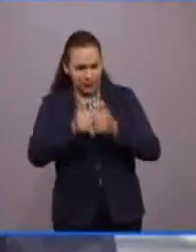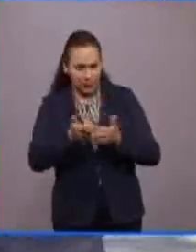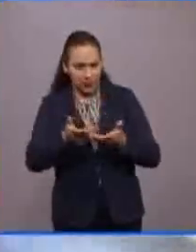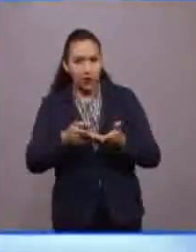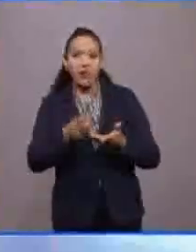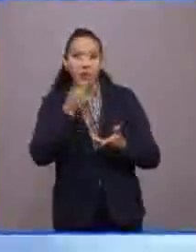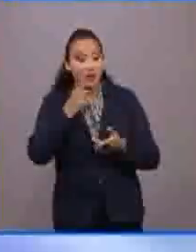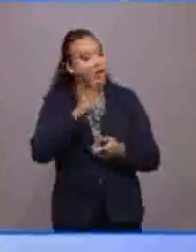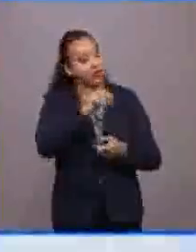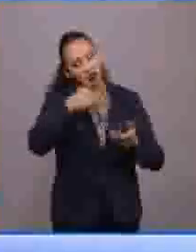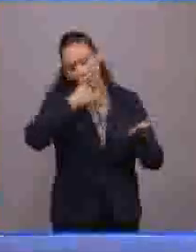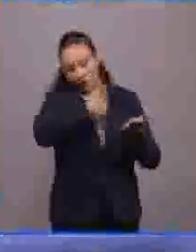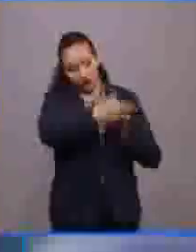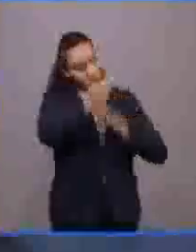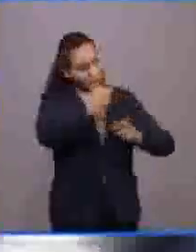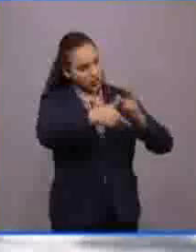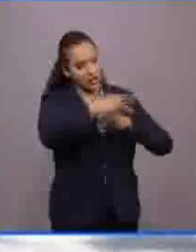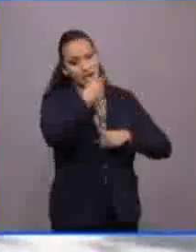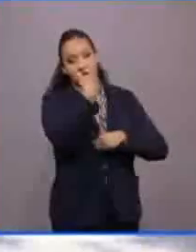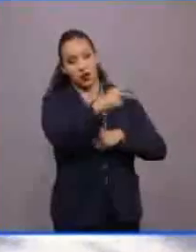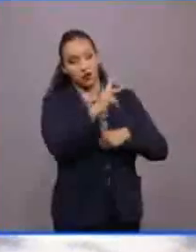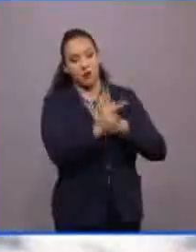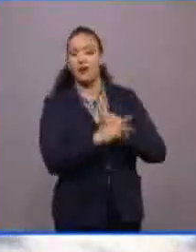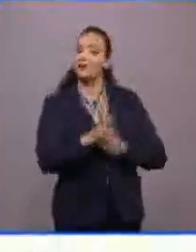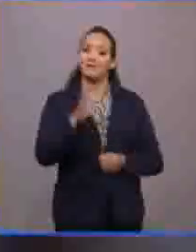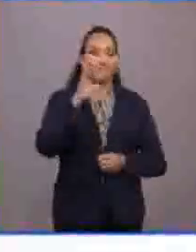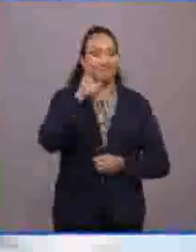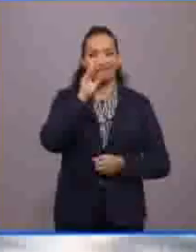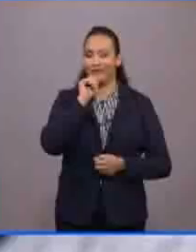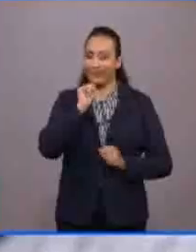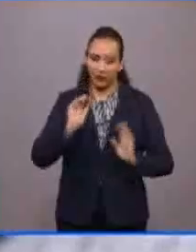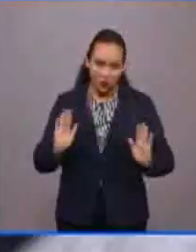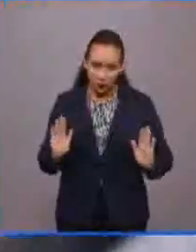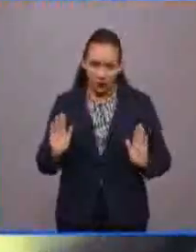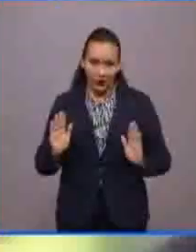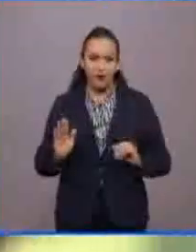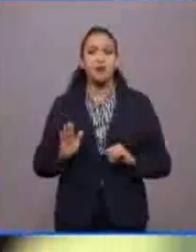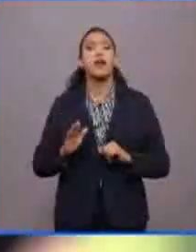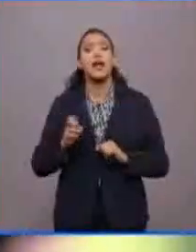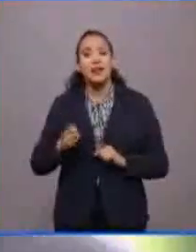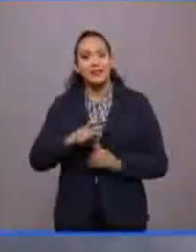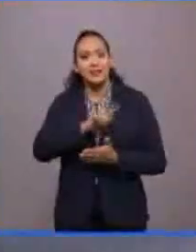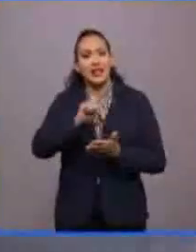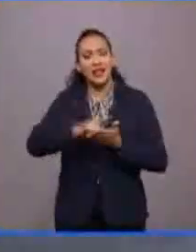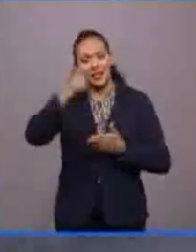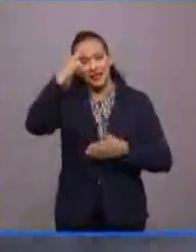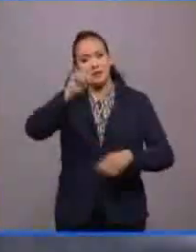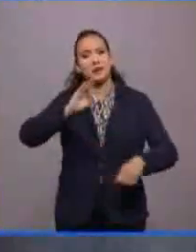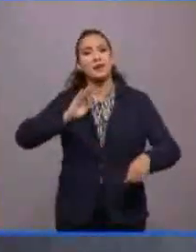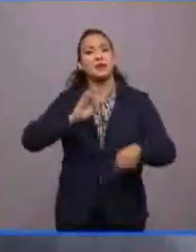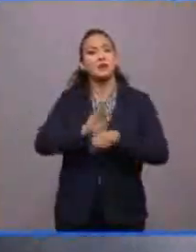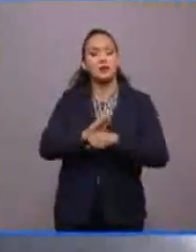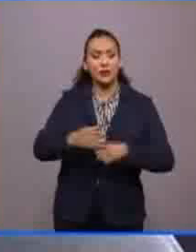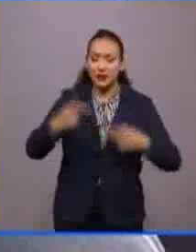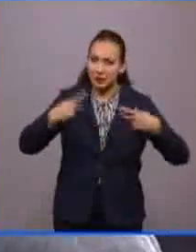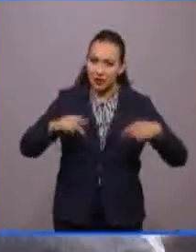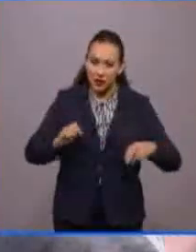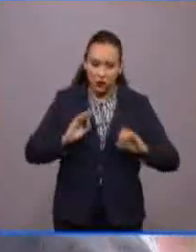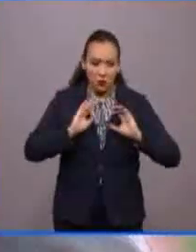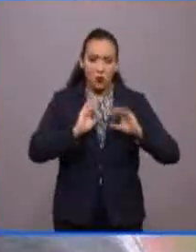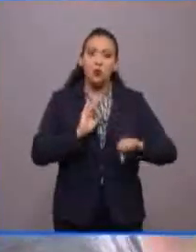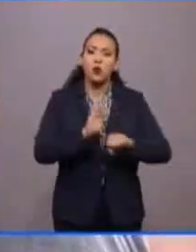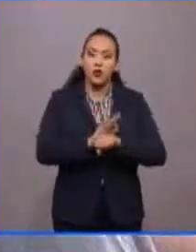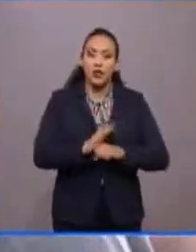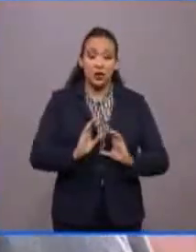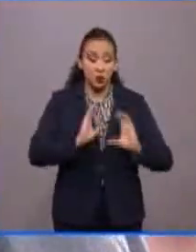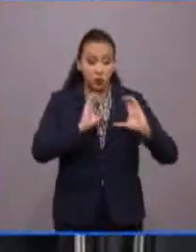Defensoría Pública. Indicó que las leyes migratorias no pueden usarse para excluir, sino para garantizar una vida digna, especialmente